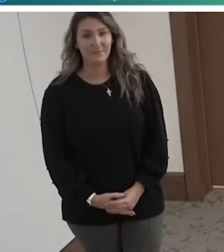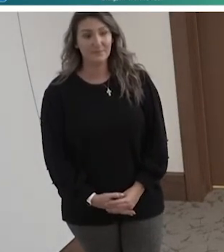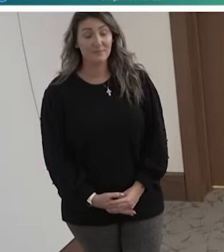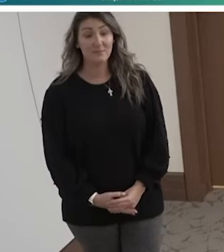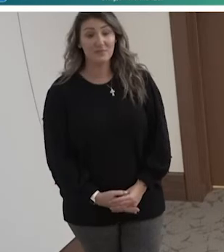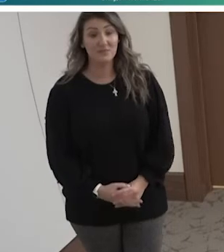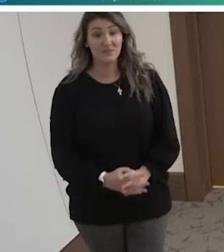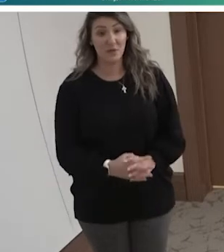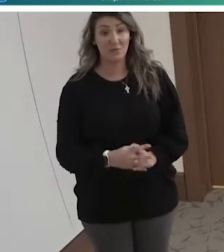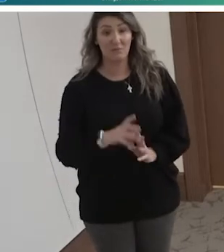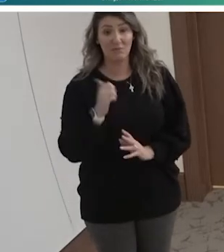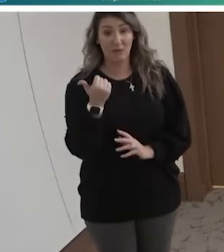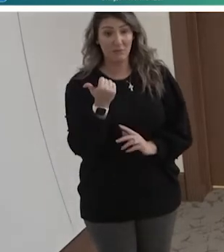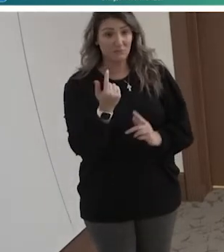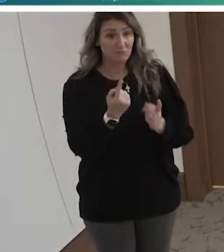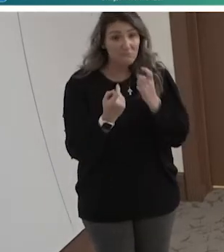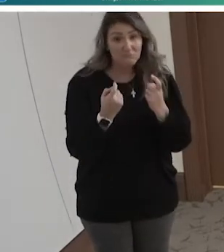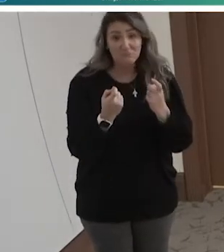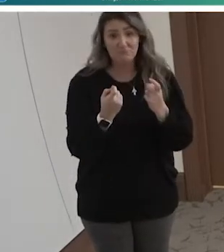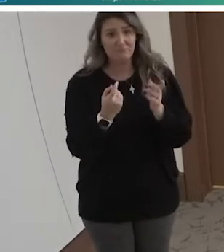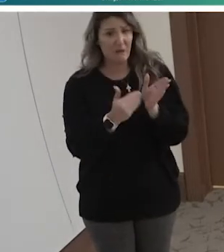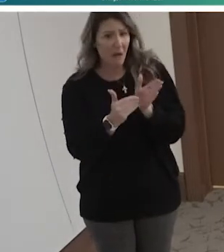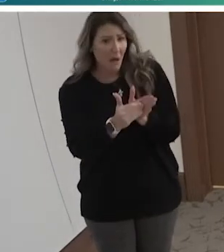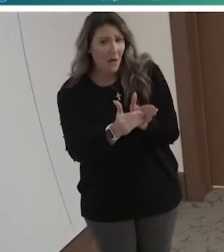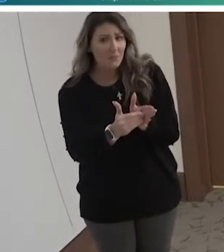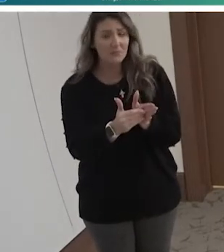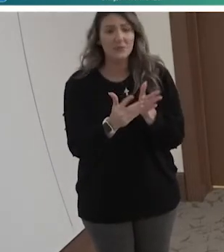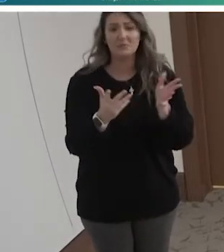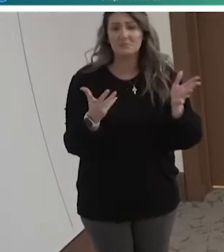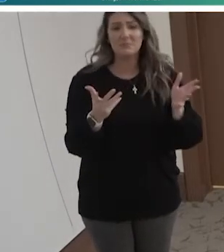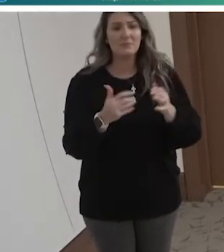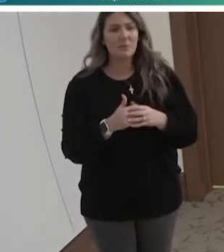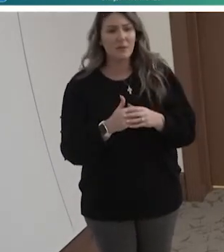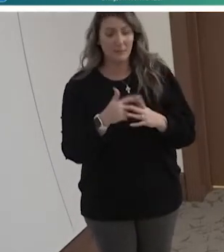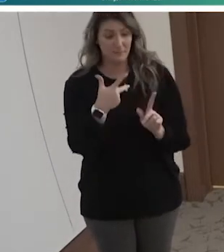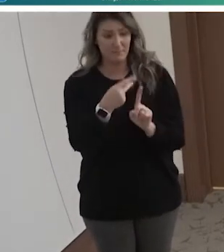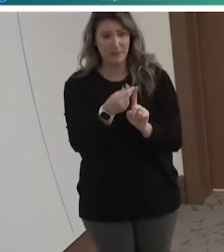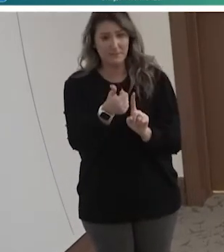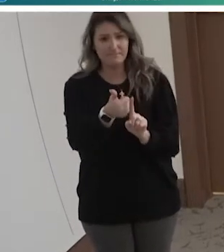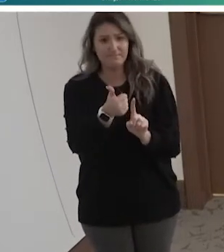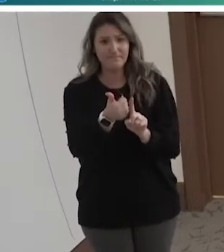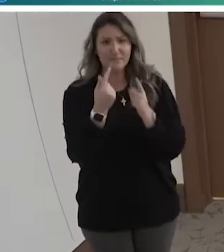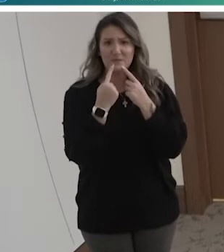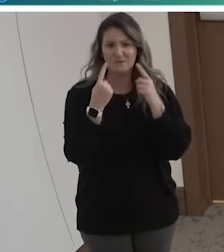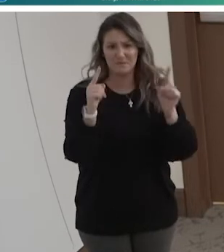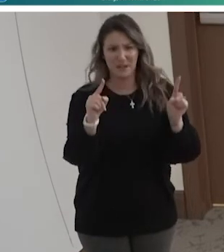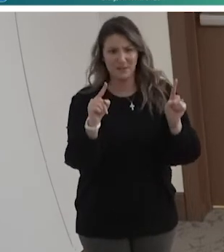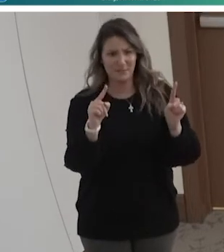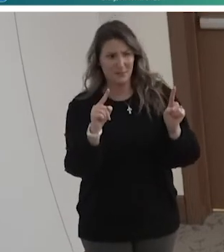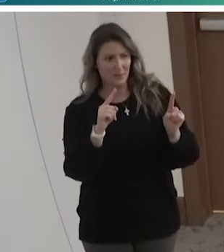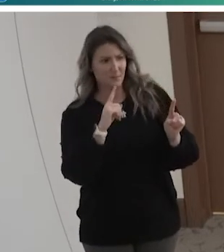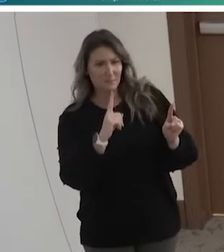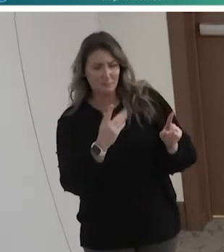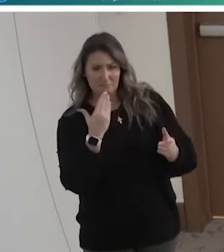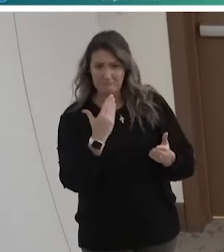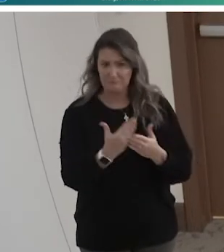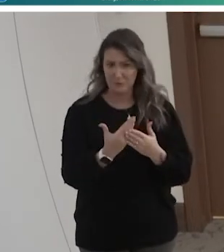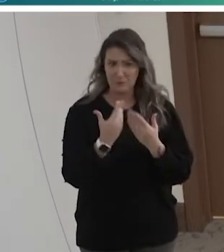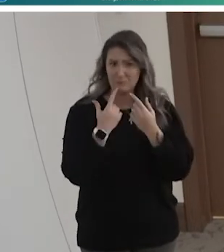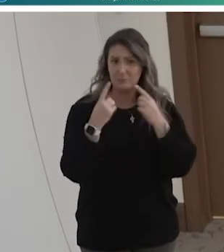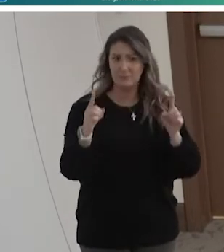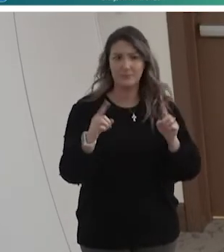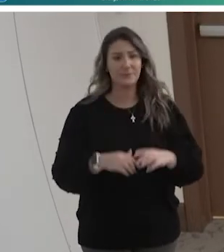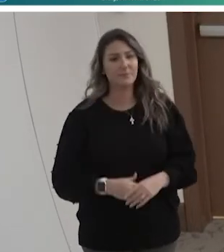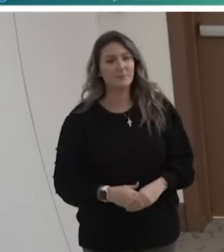So another question that we often receive is the vaccine effective in kids? Does it work? La otra